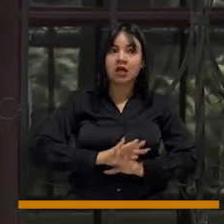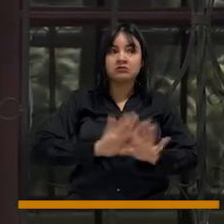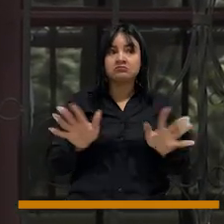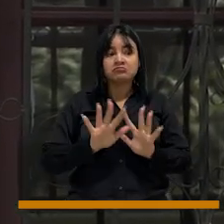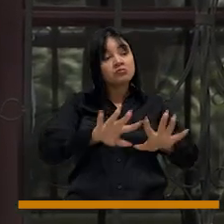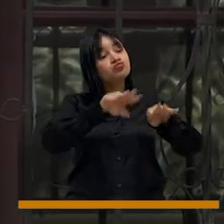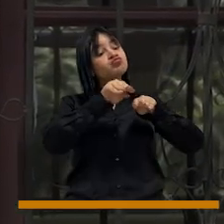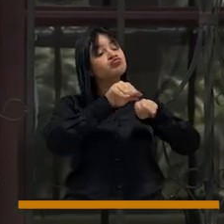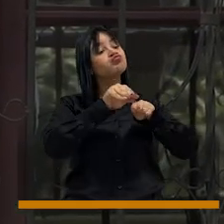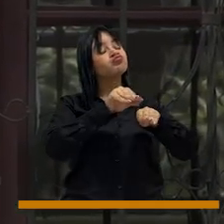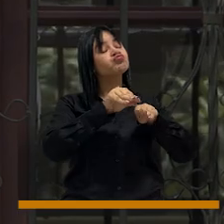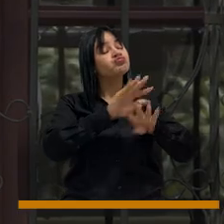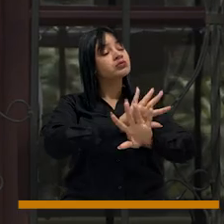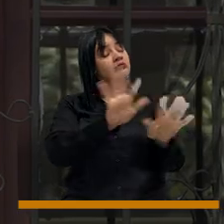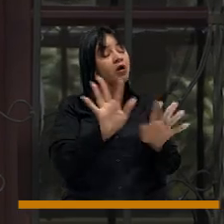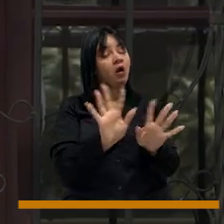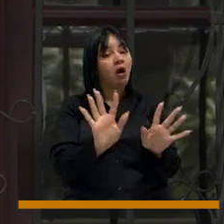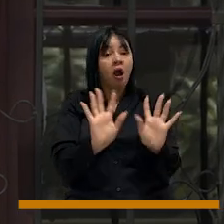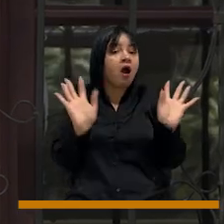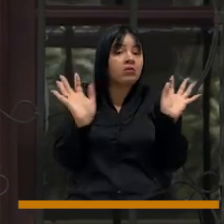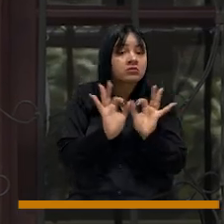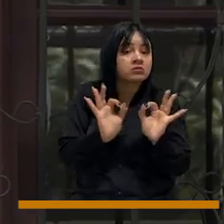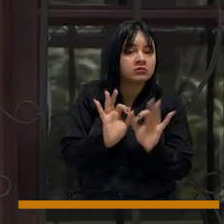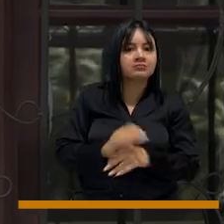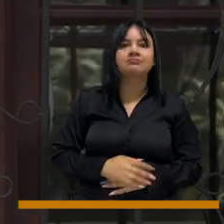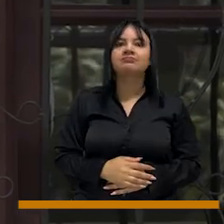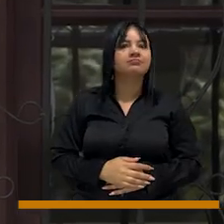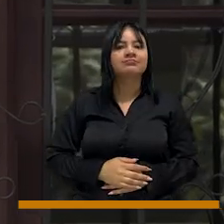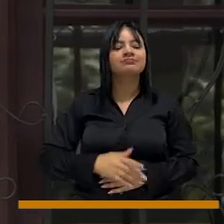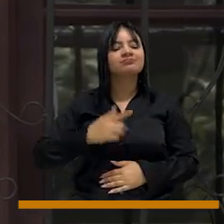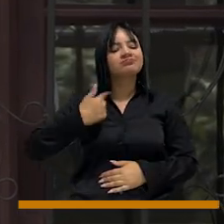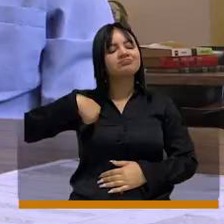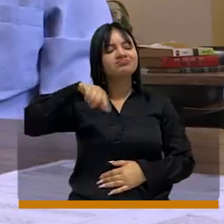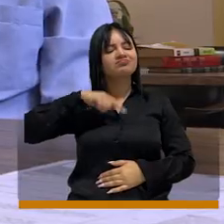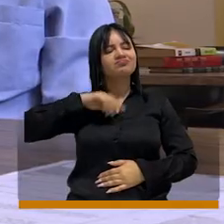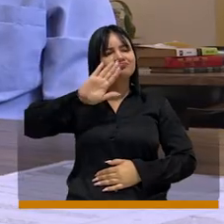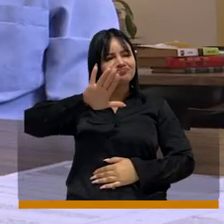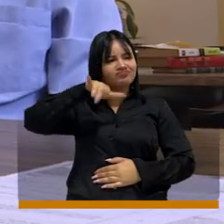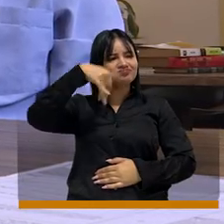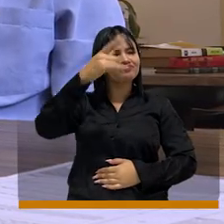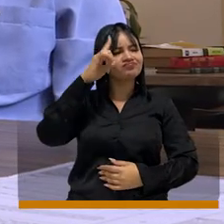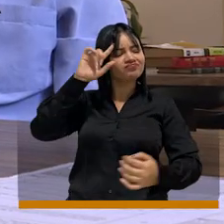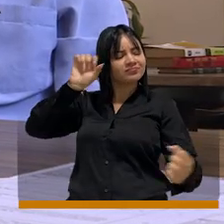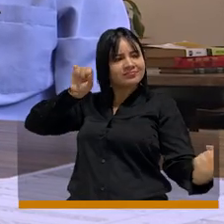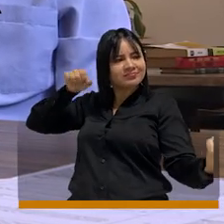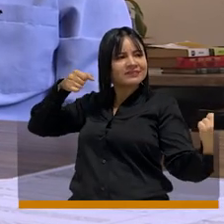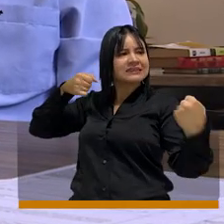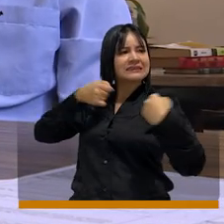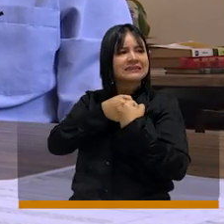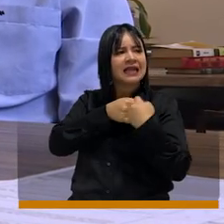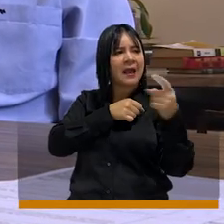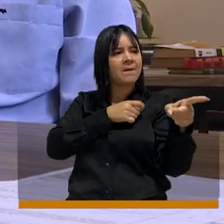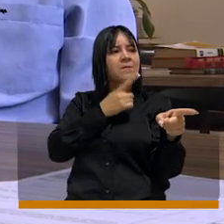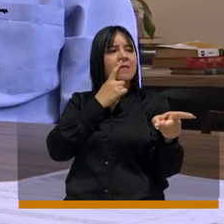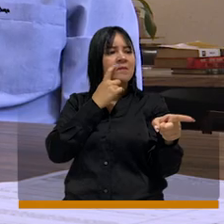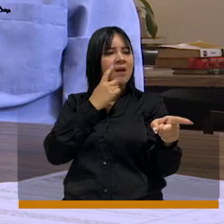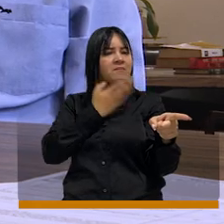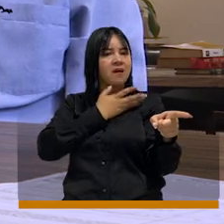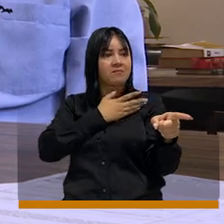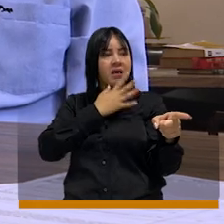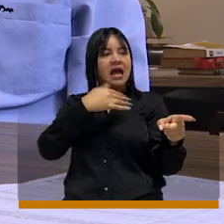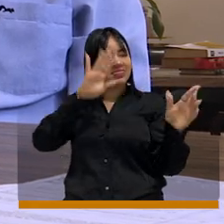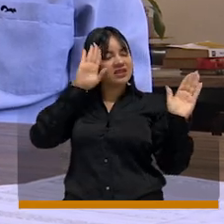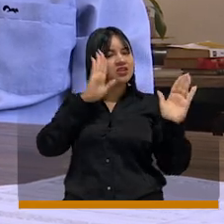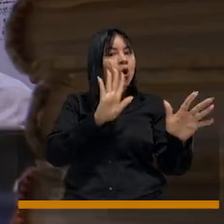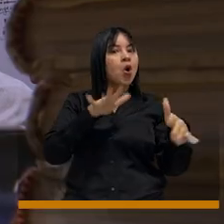a quedar solo en la charla que se deo en la capacitación vamos más allá vamos a tener un trabajo articulado para poder atender a los padres de familia